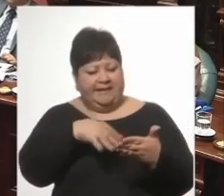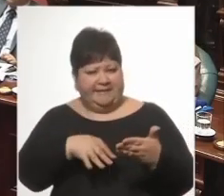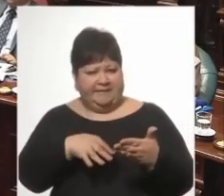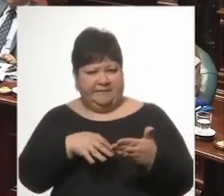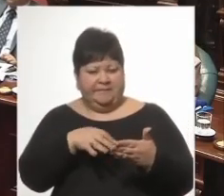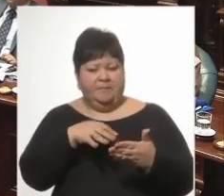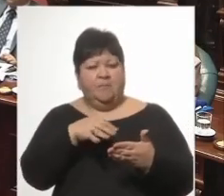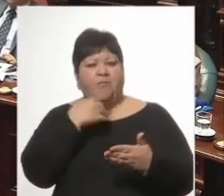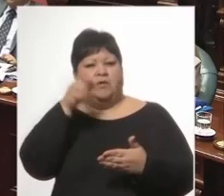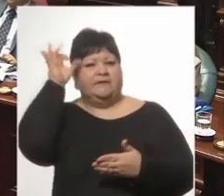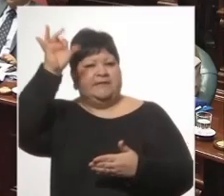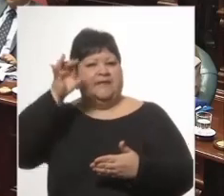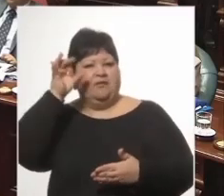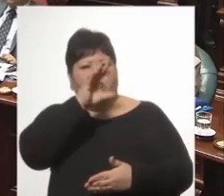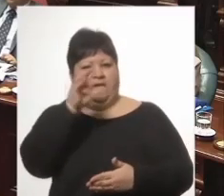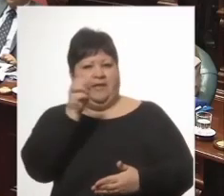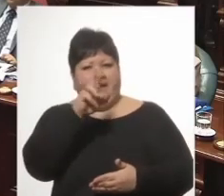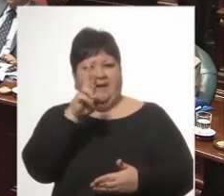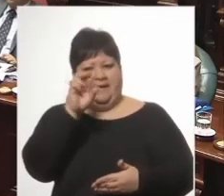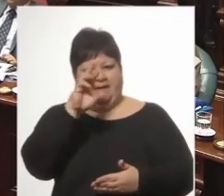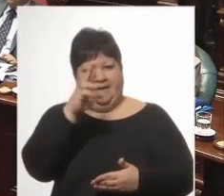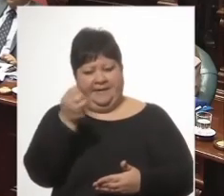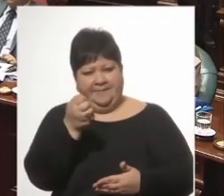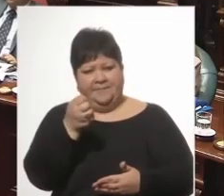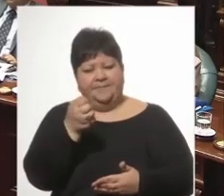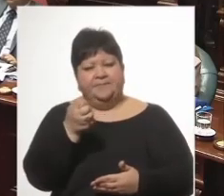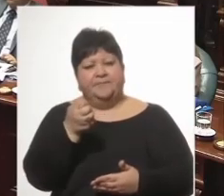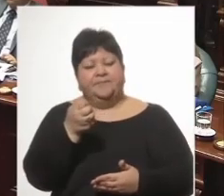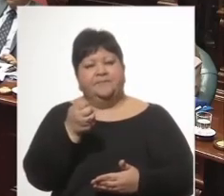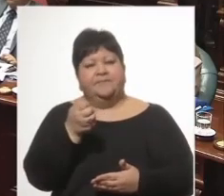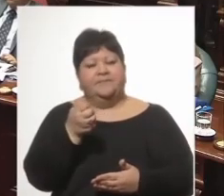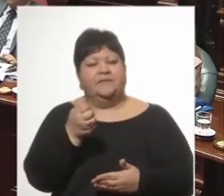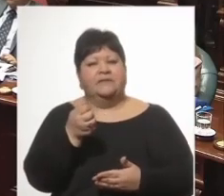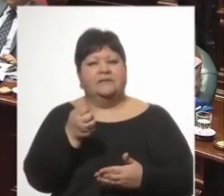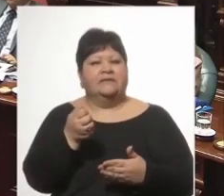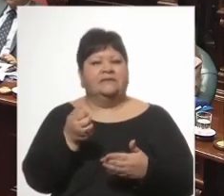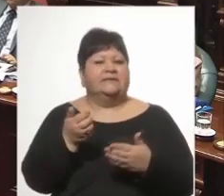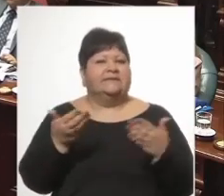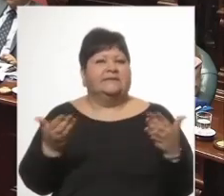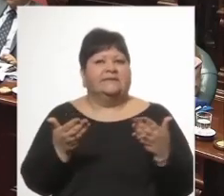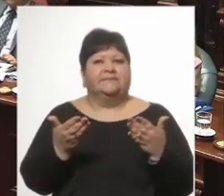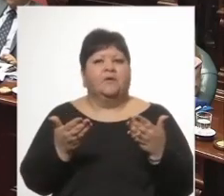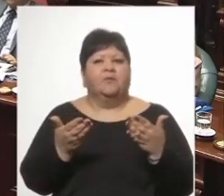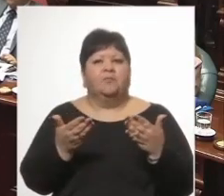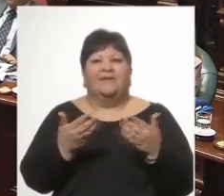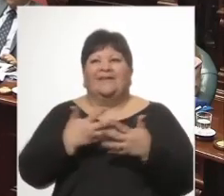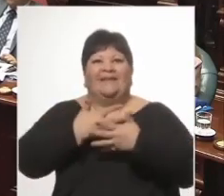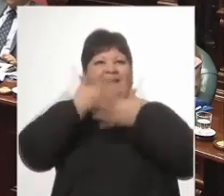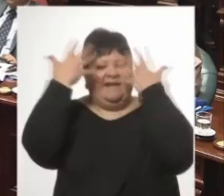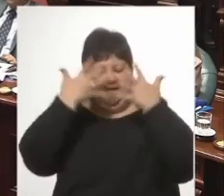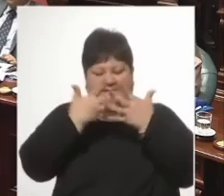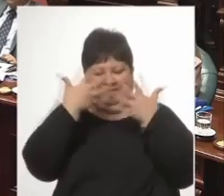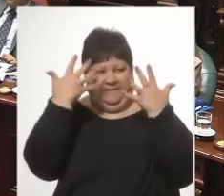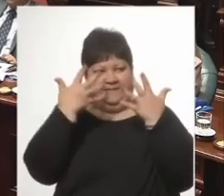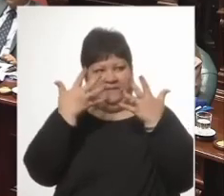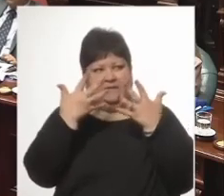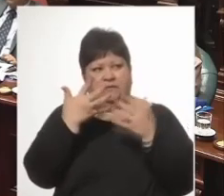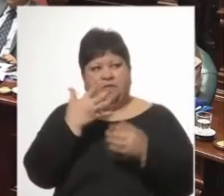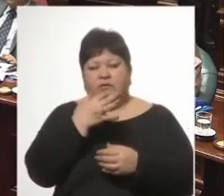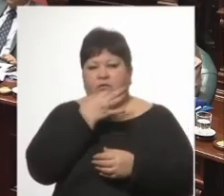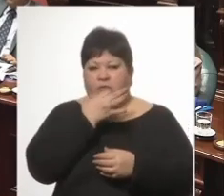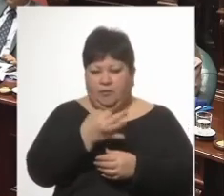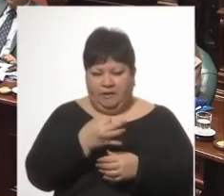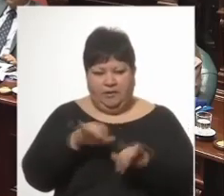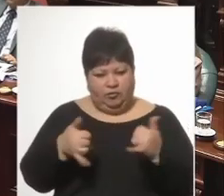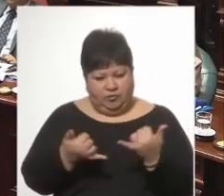miembro informante, dando cuenta de un hecho muy grave y, como bien dijo la